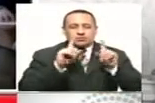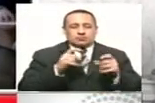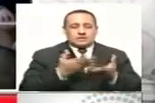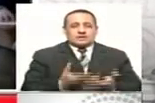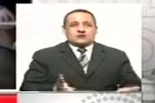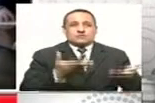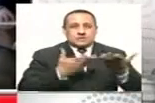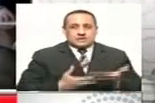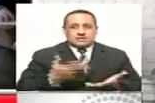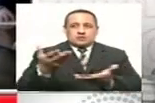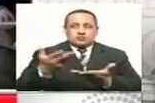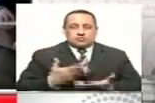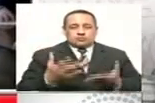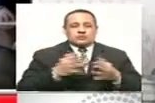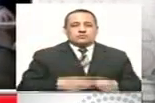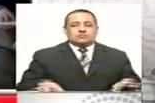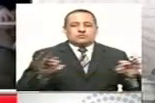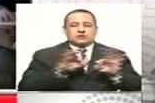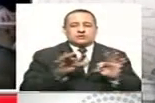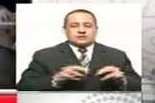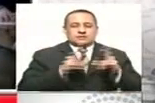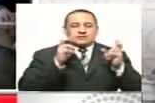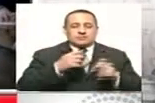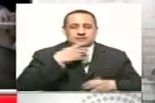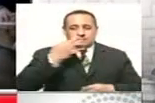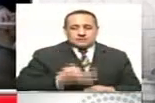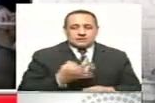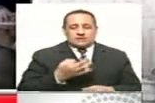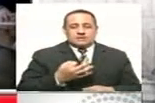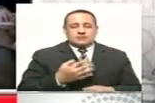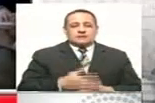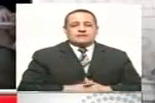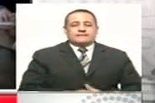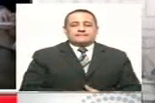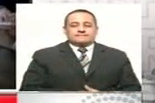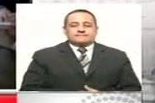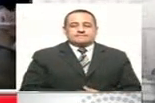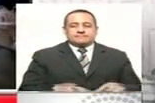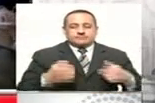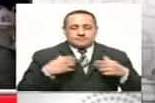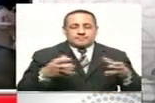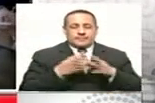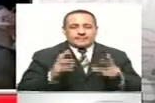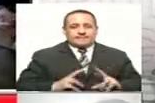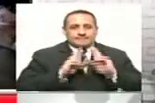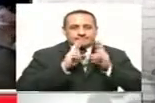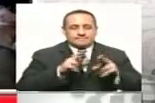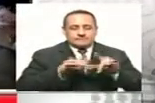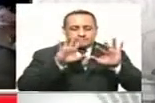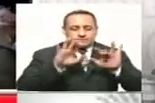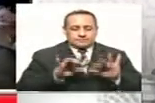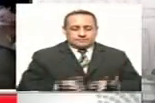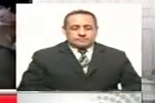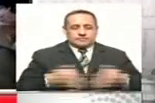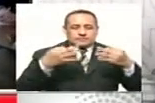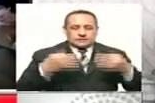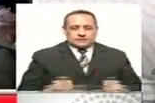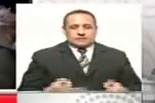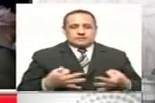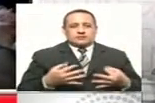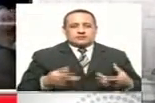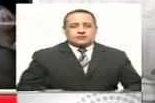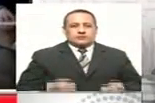han hecho, que son muy importantes, interesantes, los comentarios también, las vamos a contestar de